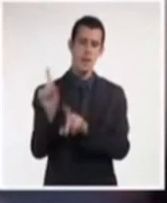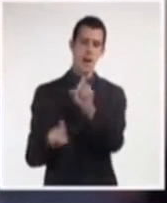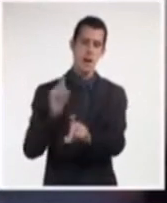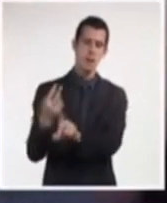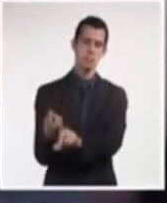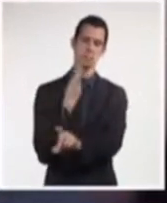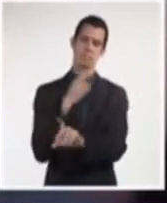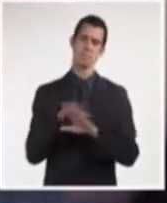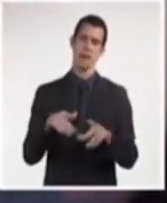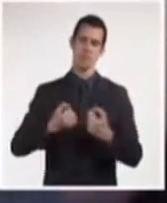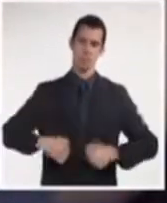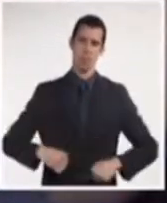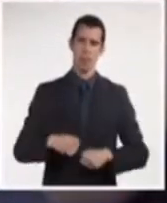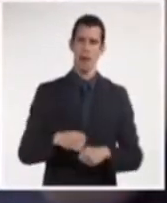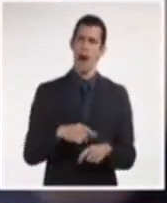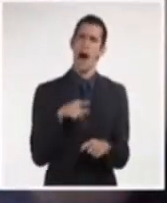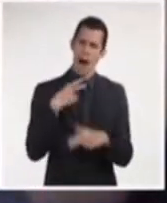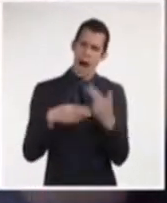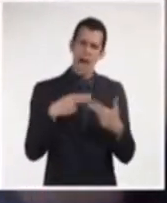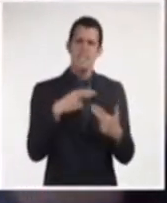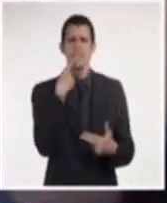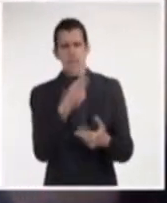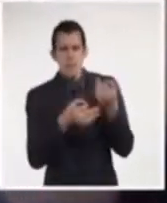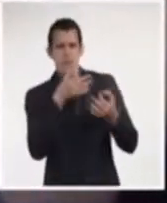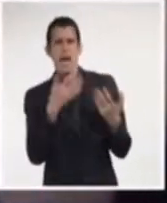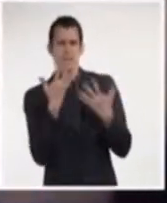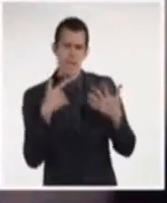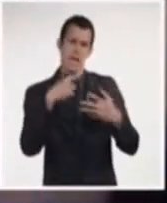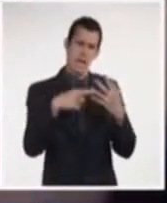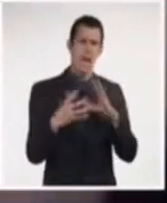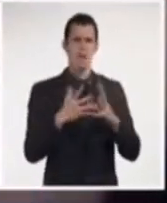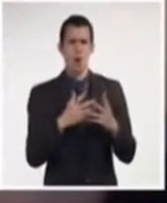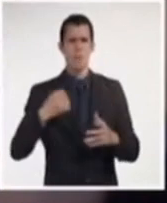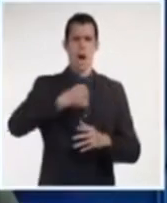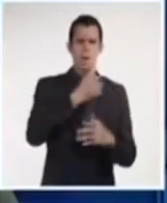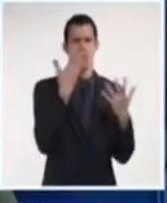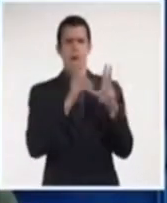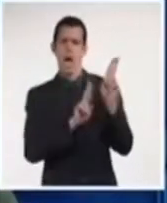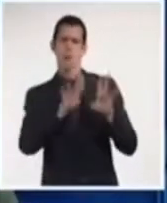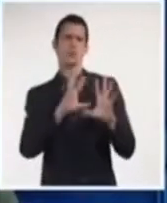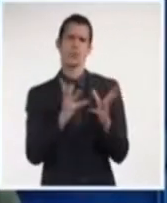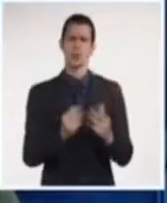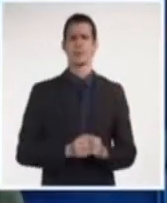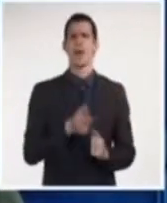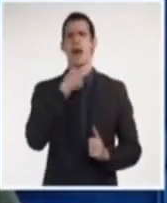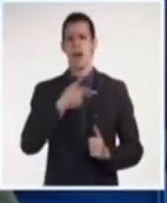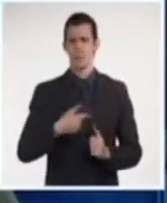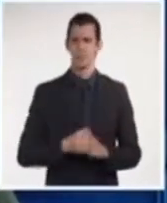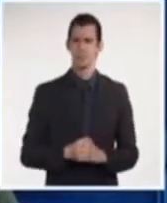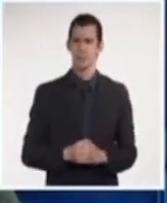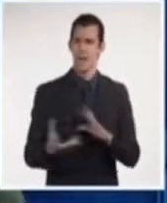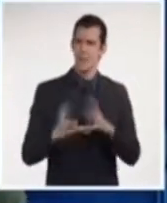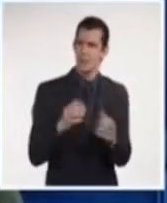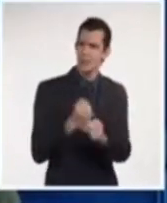de las autoridades. Para el enmascaramiento y la ejecución de esa actividad, utilizaban diversos métodos muy similares a los